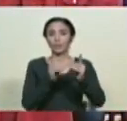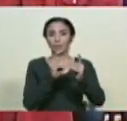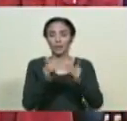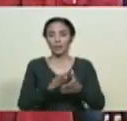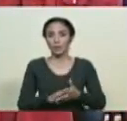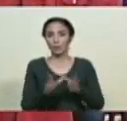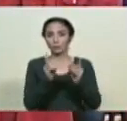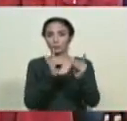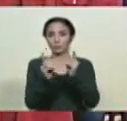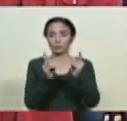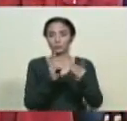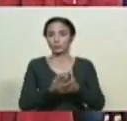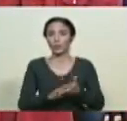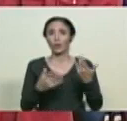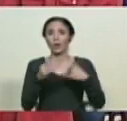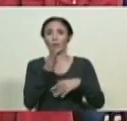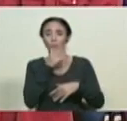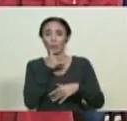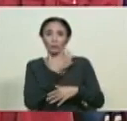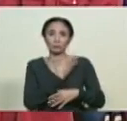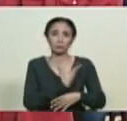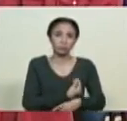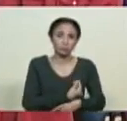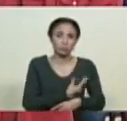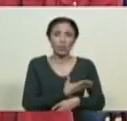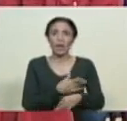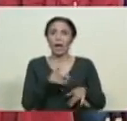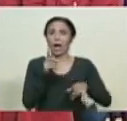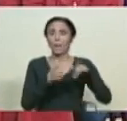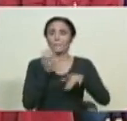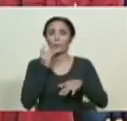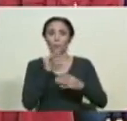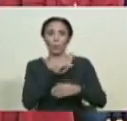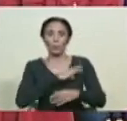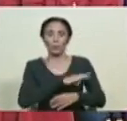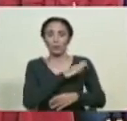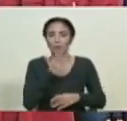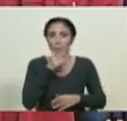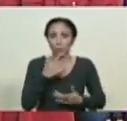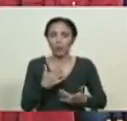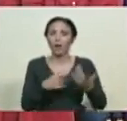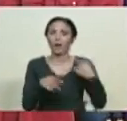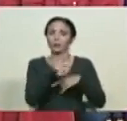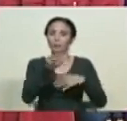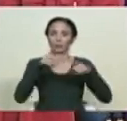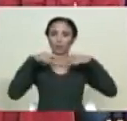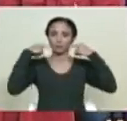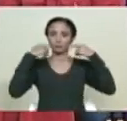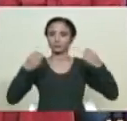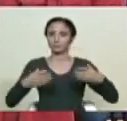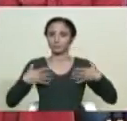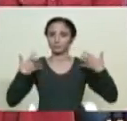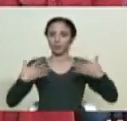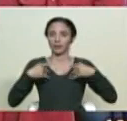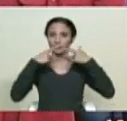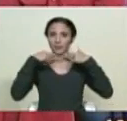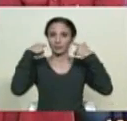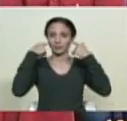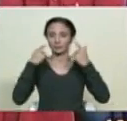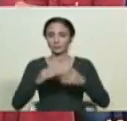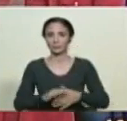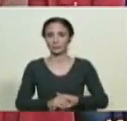Si ellos van desmotivados, desmoralizados, nosotros iremos con una sonrisa, una gran sonrisa. Sí,